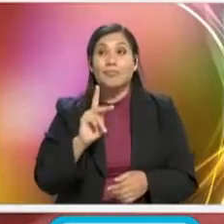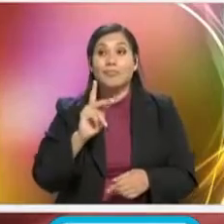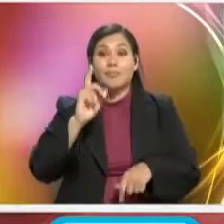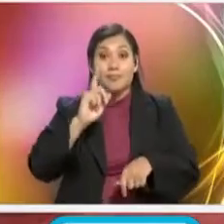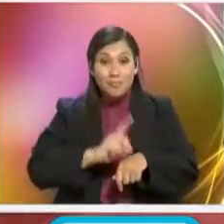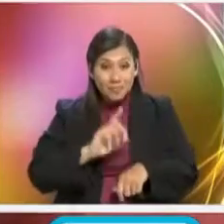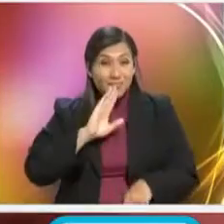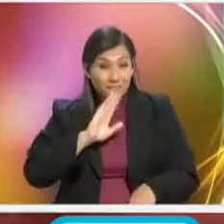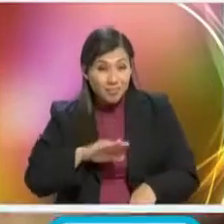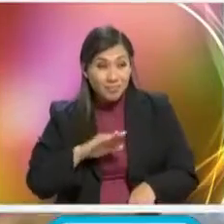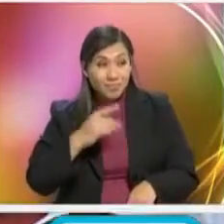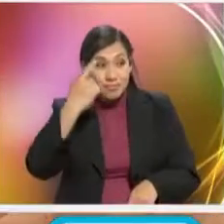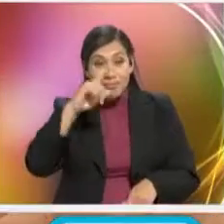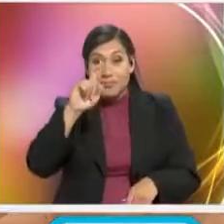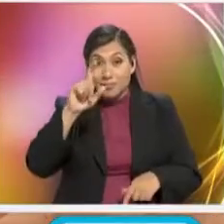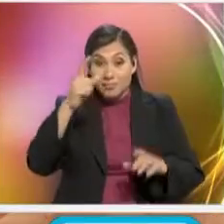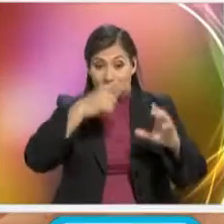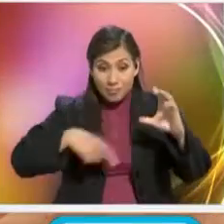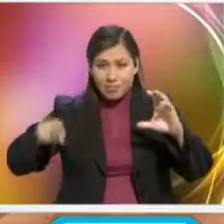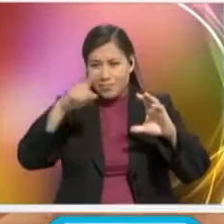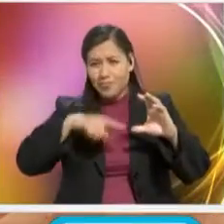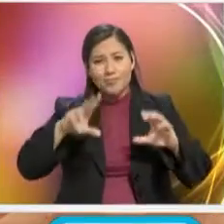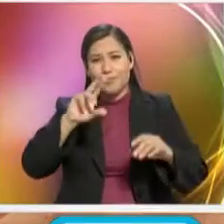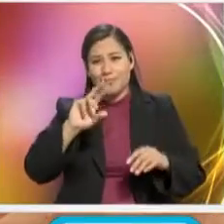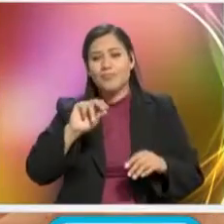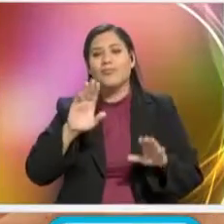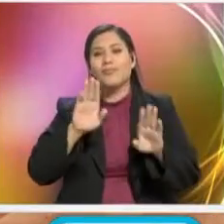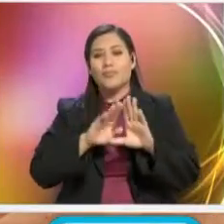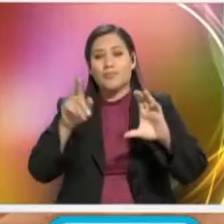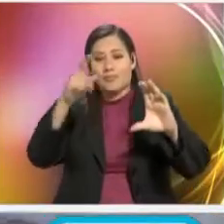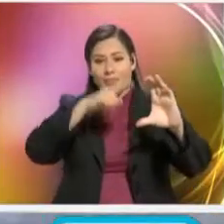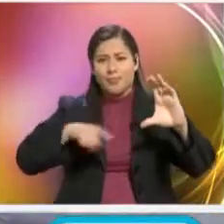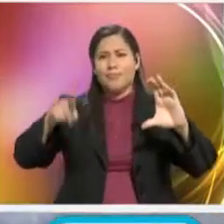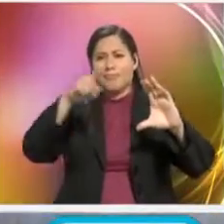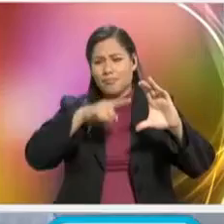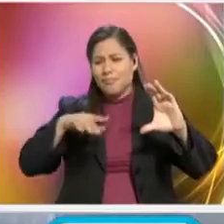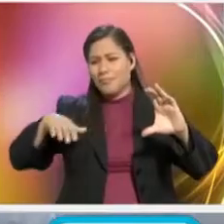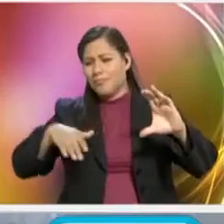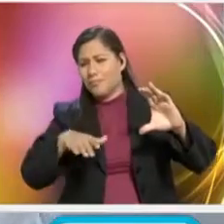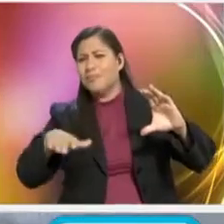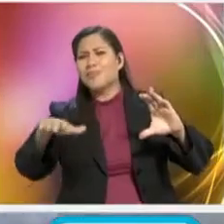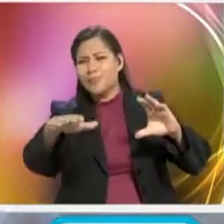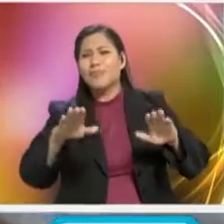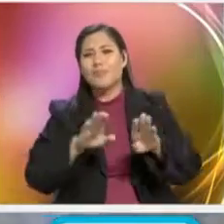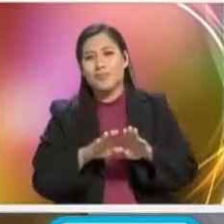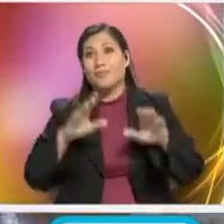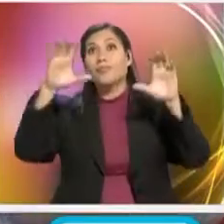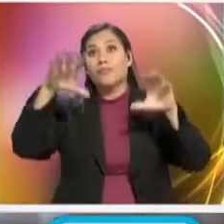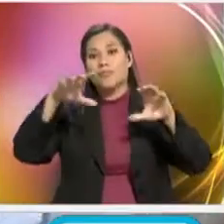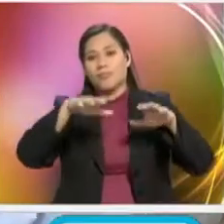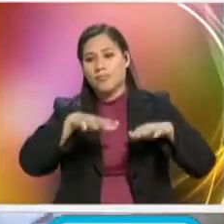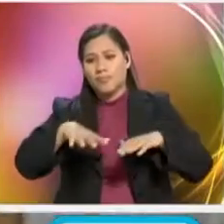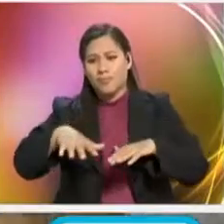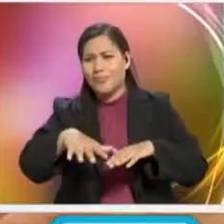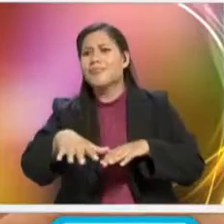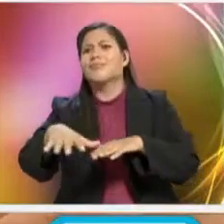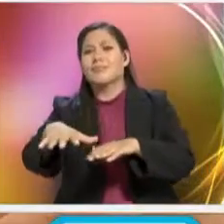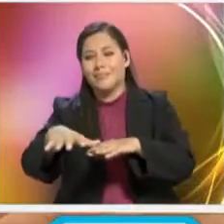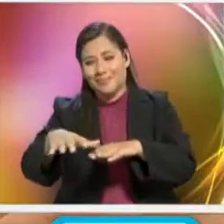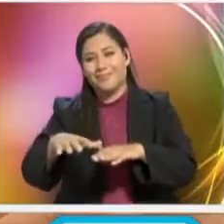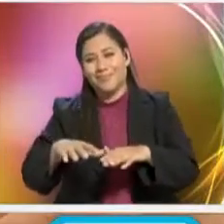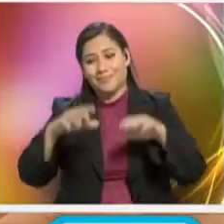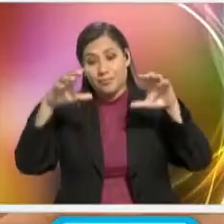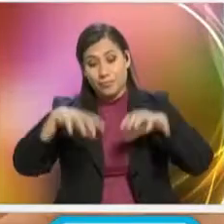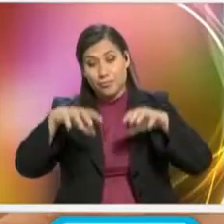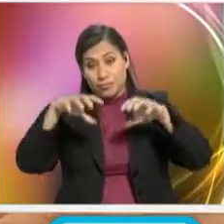día para el ciclo del agua. Es decir, la ruta pluvial. ¿Qué es una ruta pluvial? Pues básicamente la ruta que sigue el agua a través de las